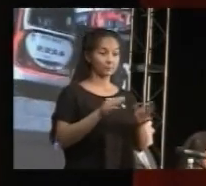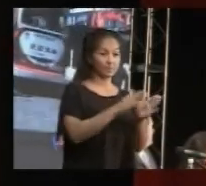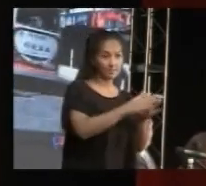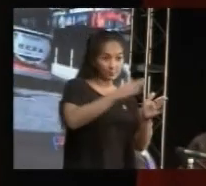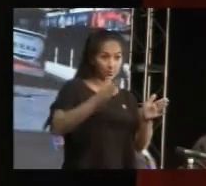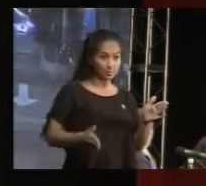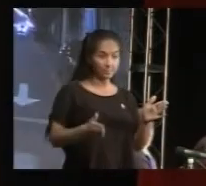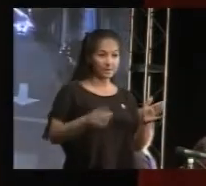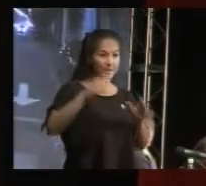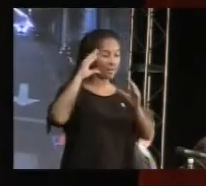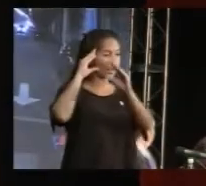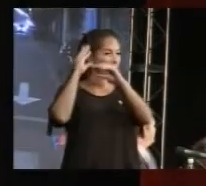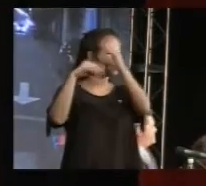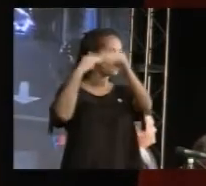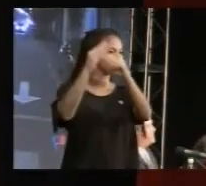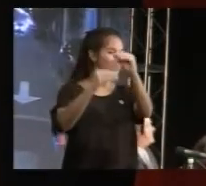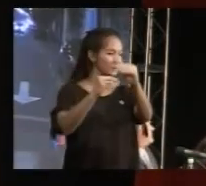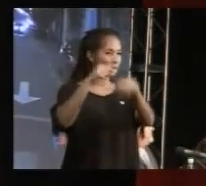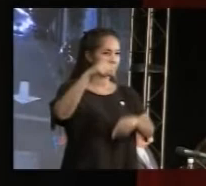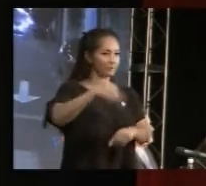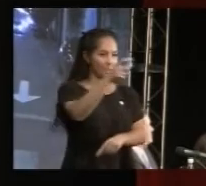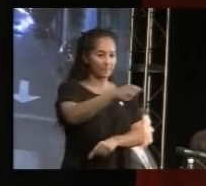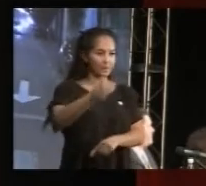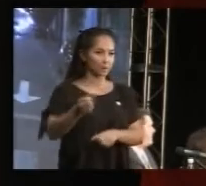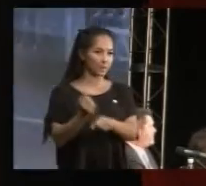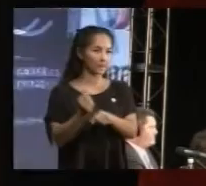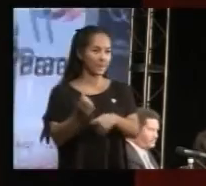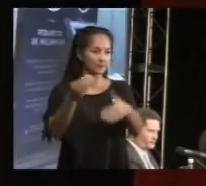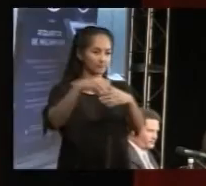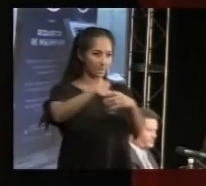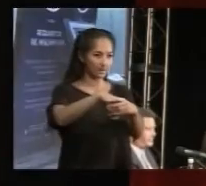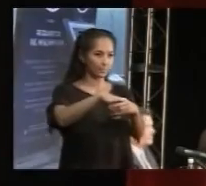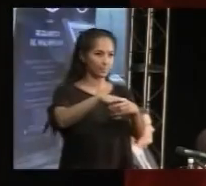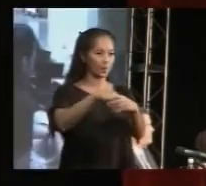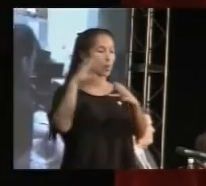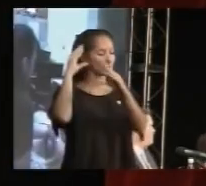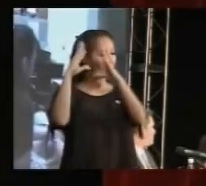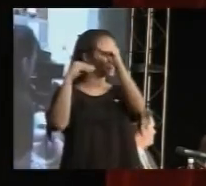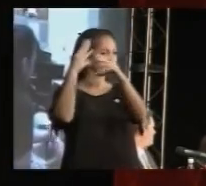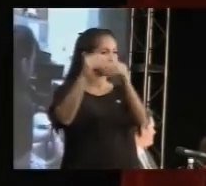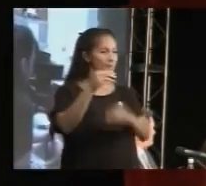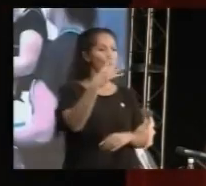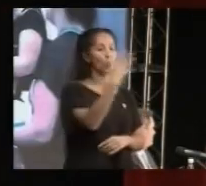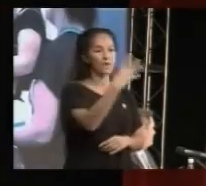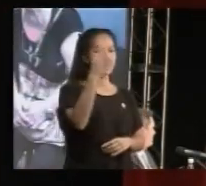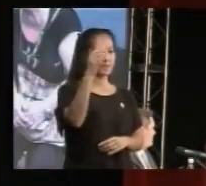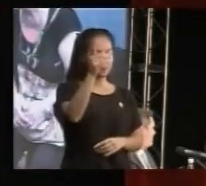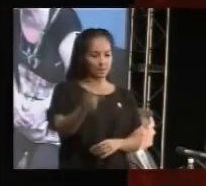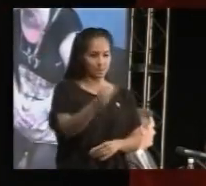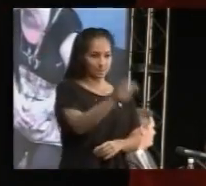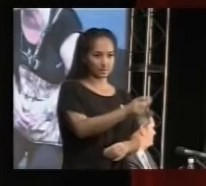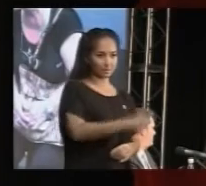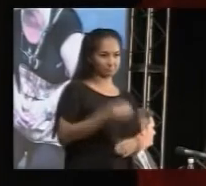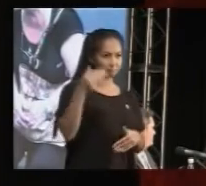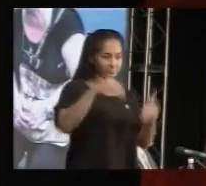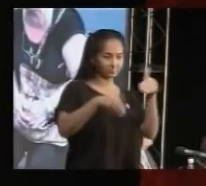capacitación del personal especializado que trabajará en dicho centro, que tendrá capacidad para 40 pacientes.